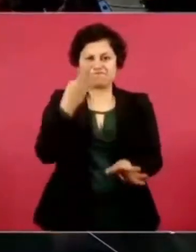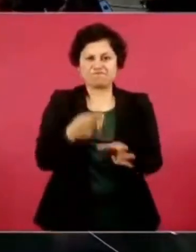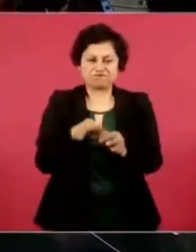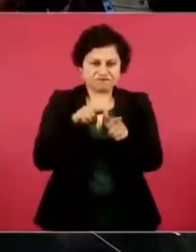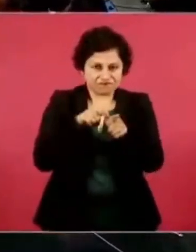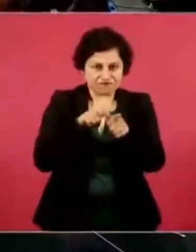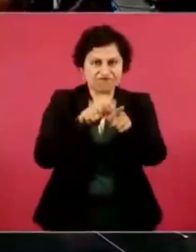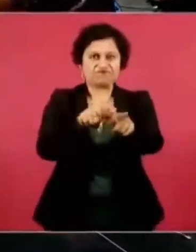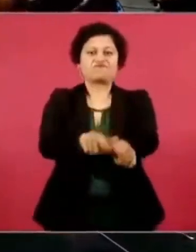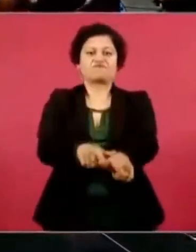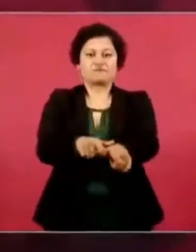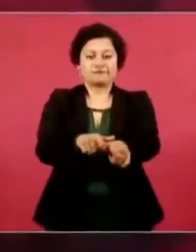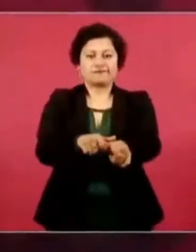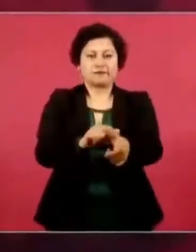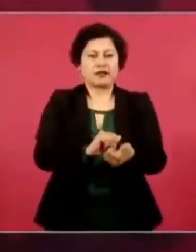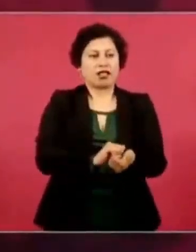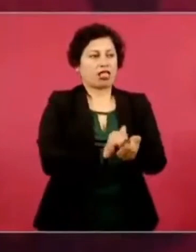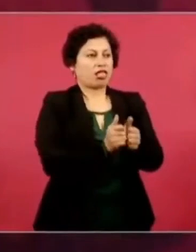y tenerle amor